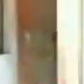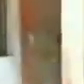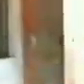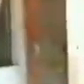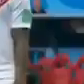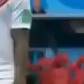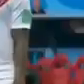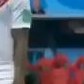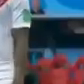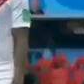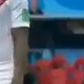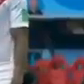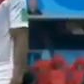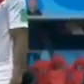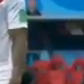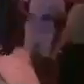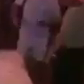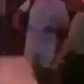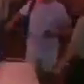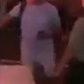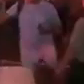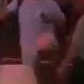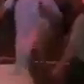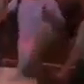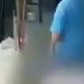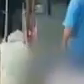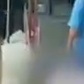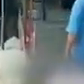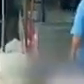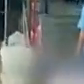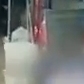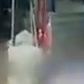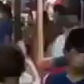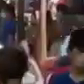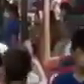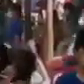sinceramente, no fue un buen partido de Perú. No. No. No. No. No.